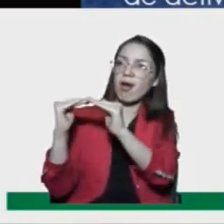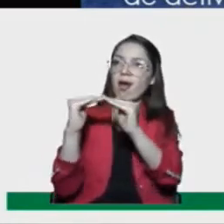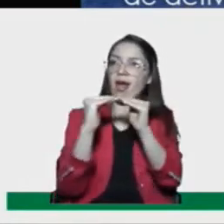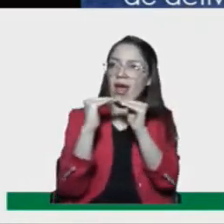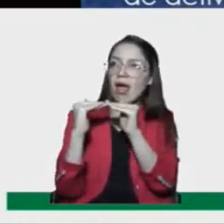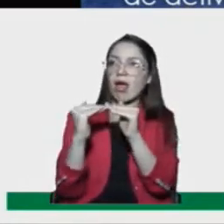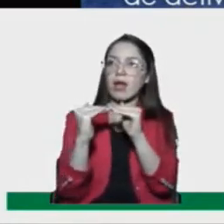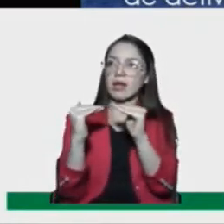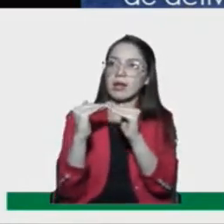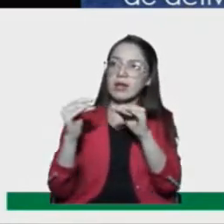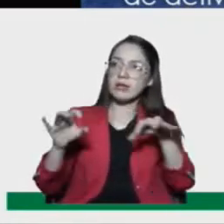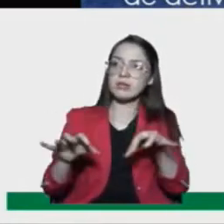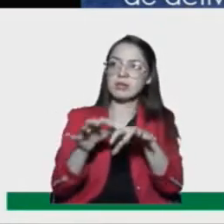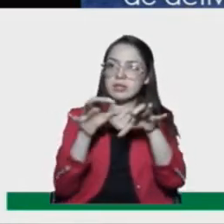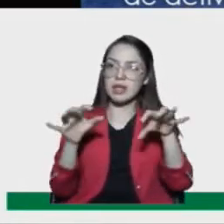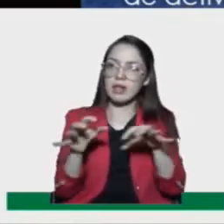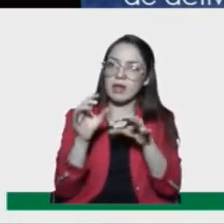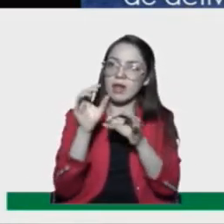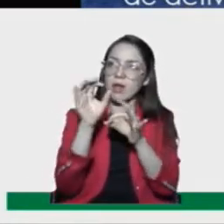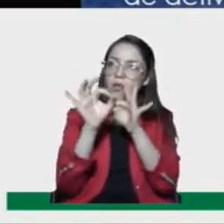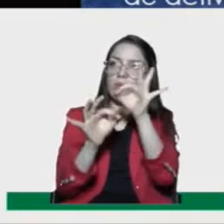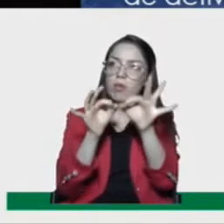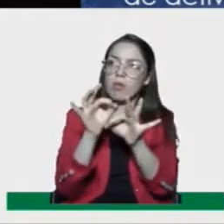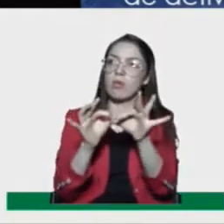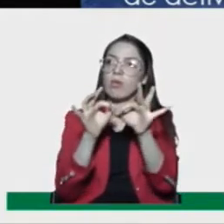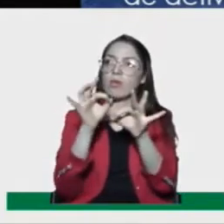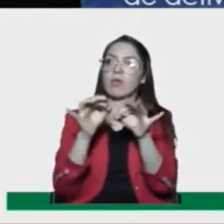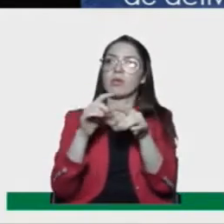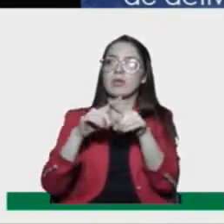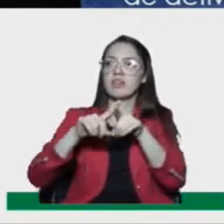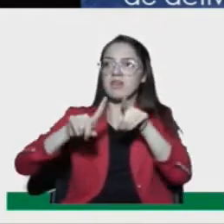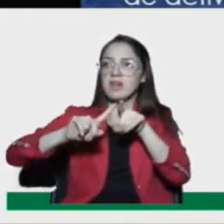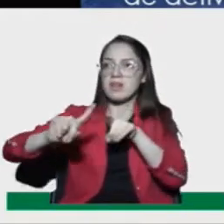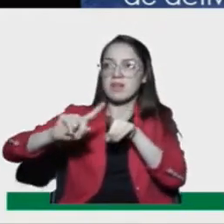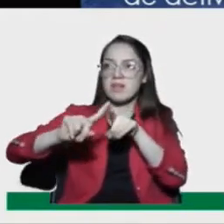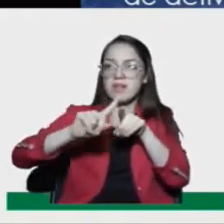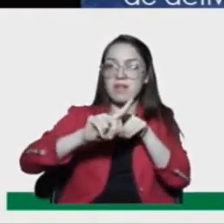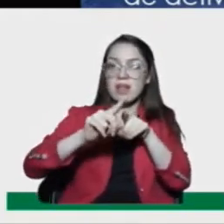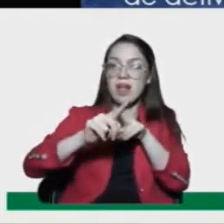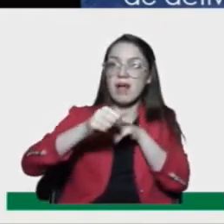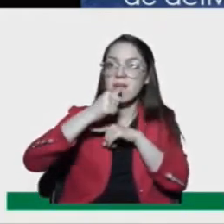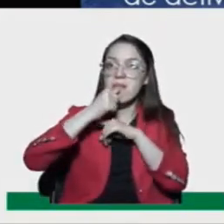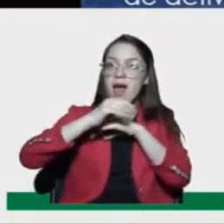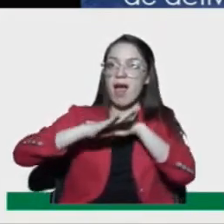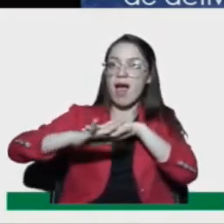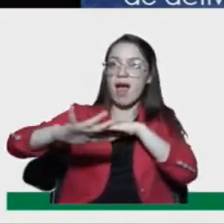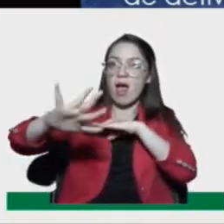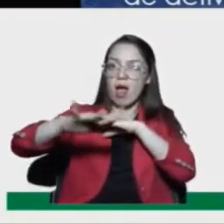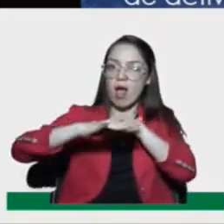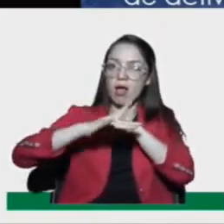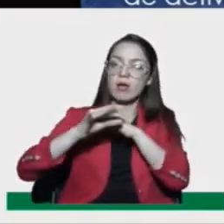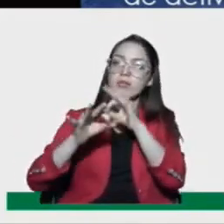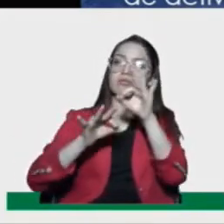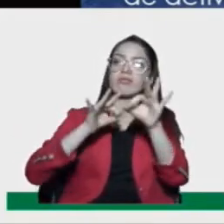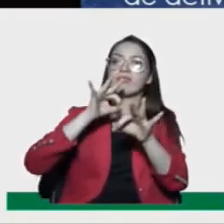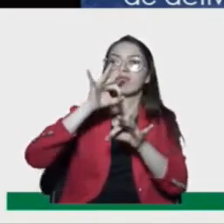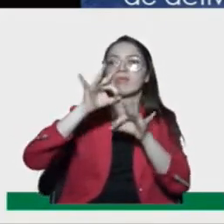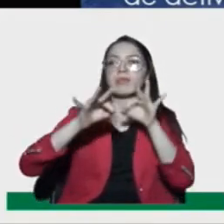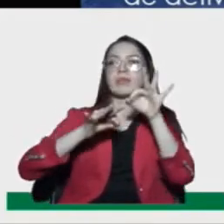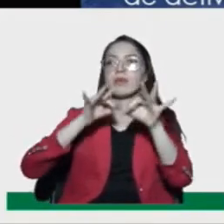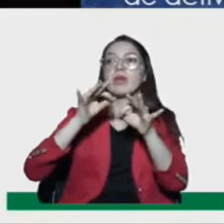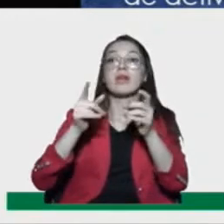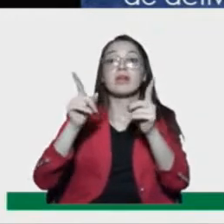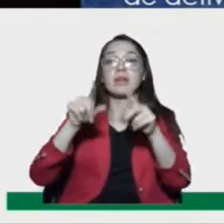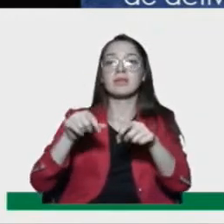depende de la conservación y manejo de la biodiversidad marina el empoderamiento en la comunidad local en la gestión de actividad